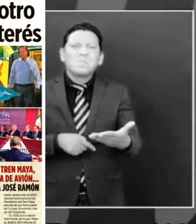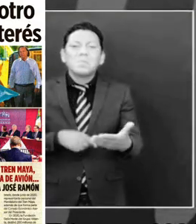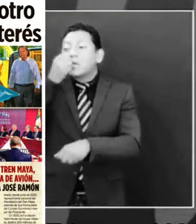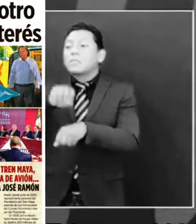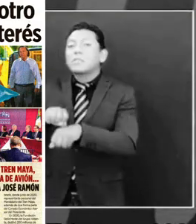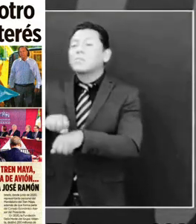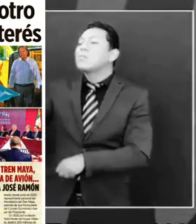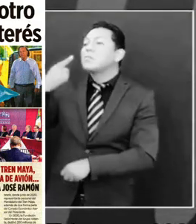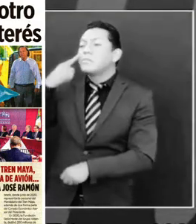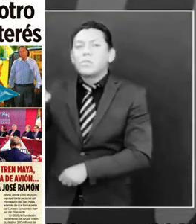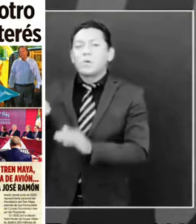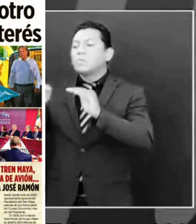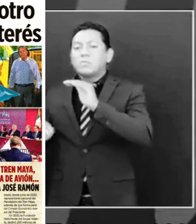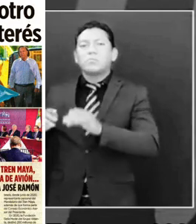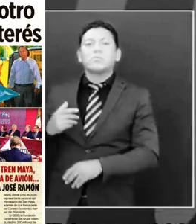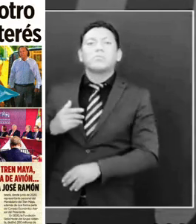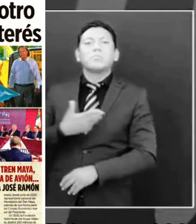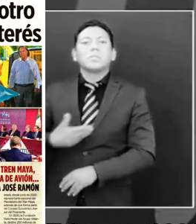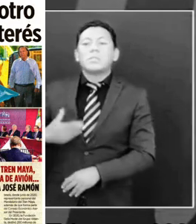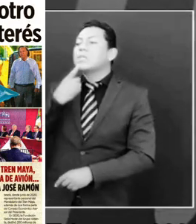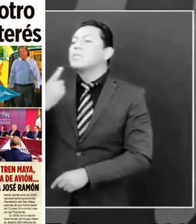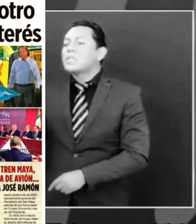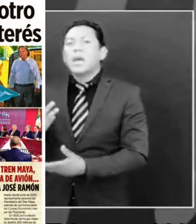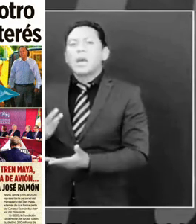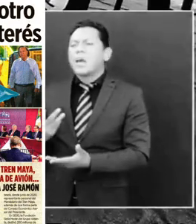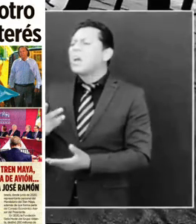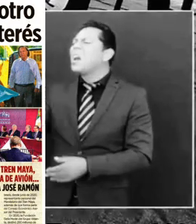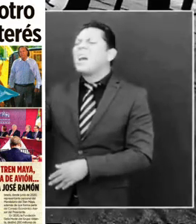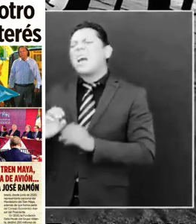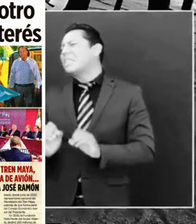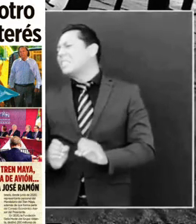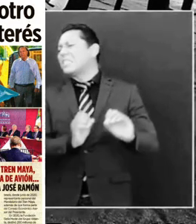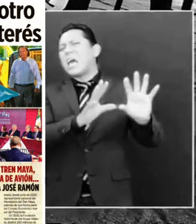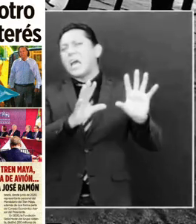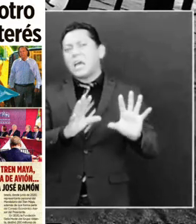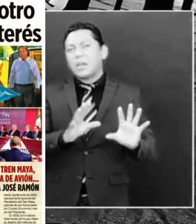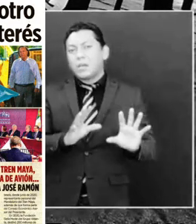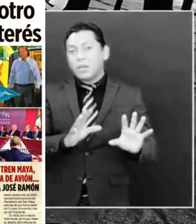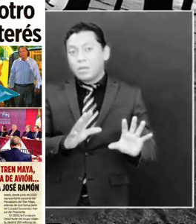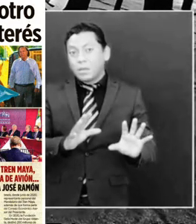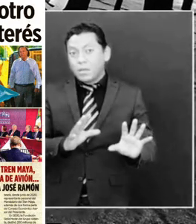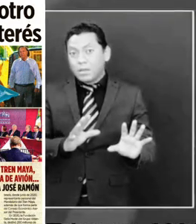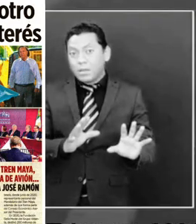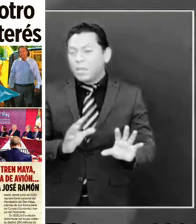al secretario o al subordinado, quien sea, no te metas en eso, déjalo ahí.